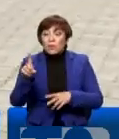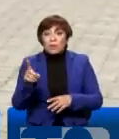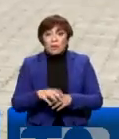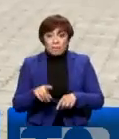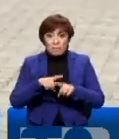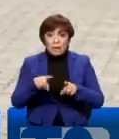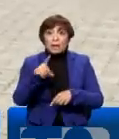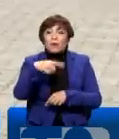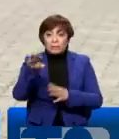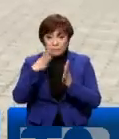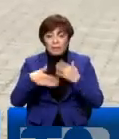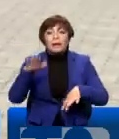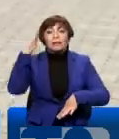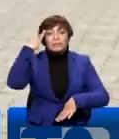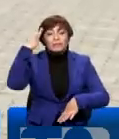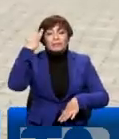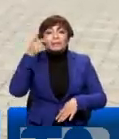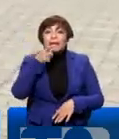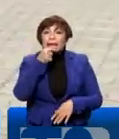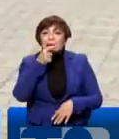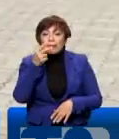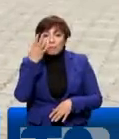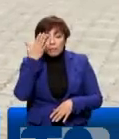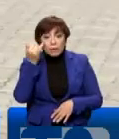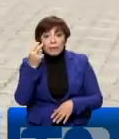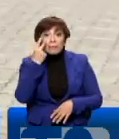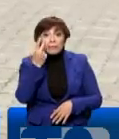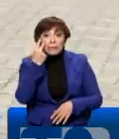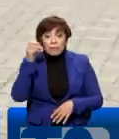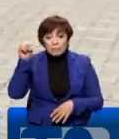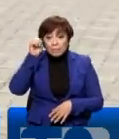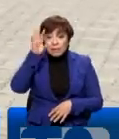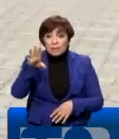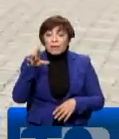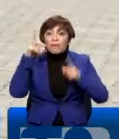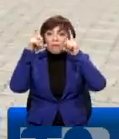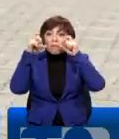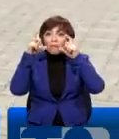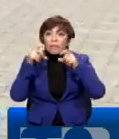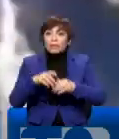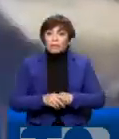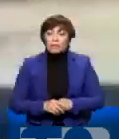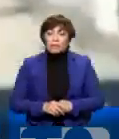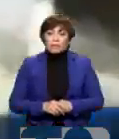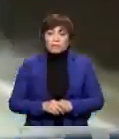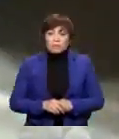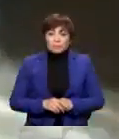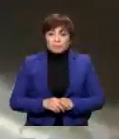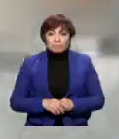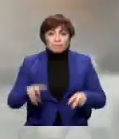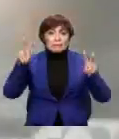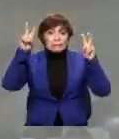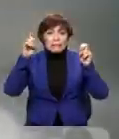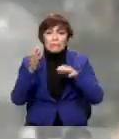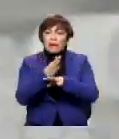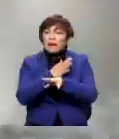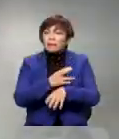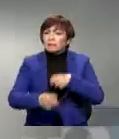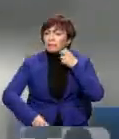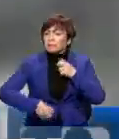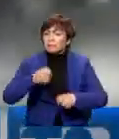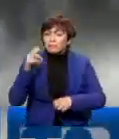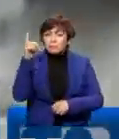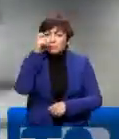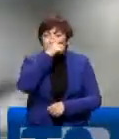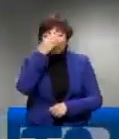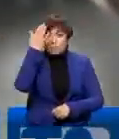fueron identificados mediante los videos y fotos que se viralizaron en todas las redes sociales. Este caso conmocionó al país entero